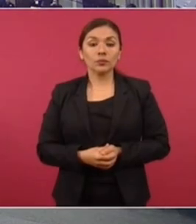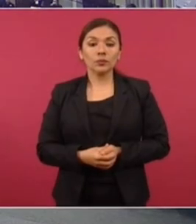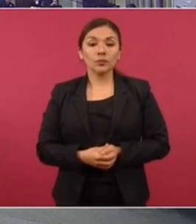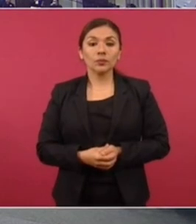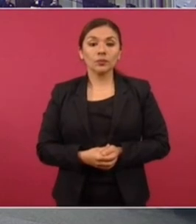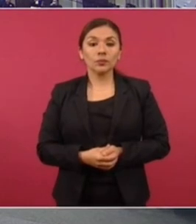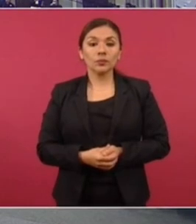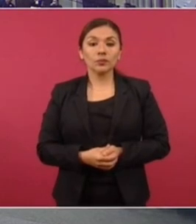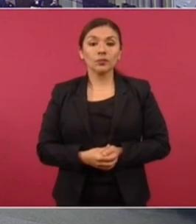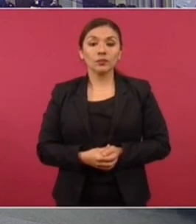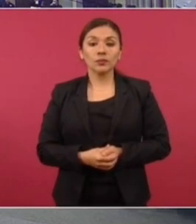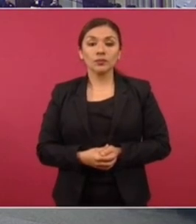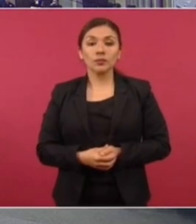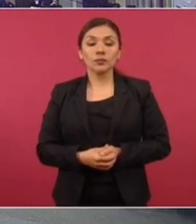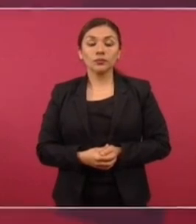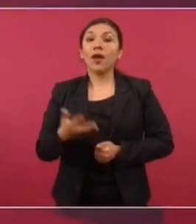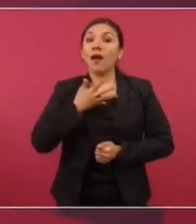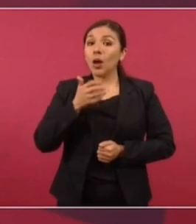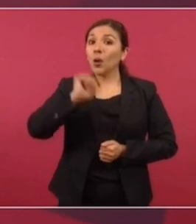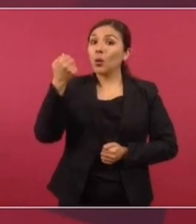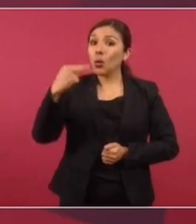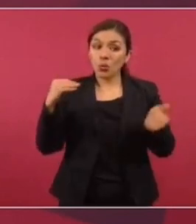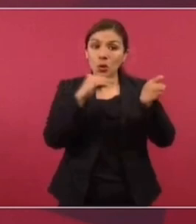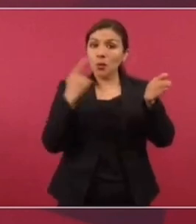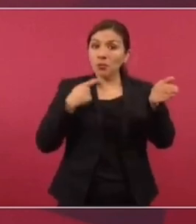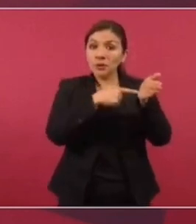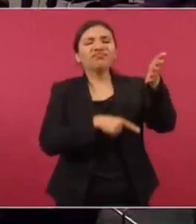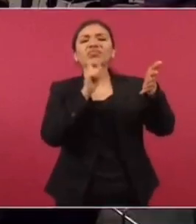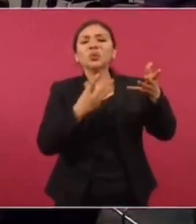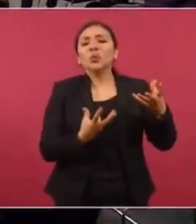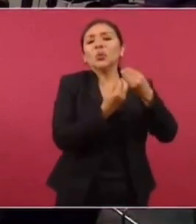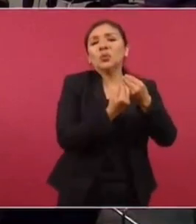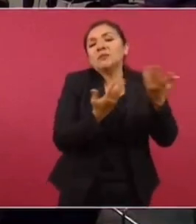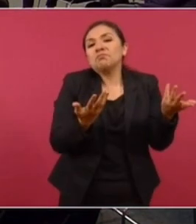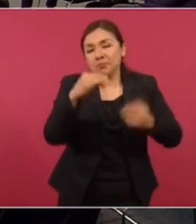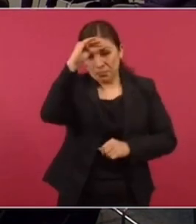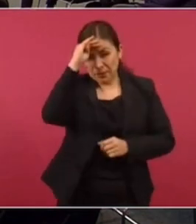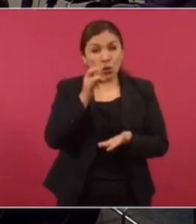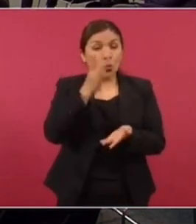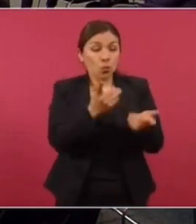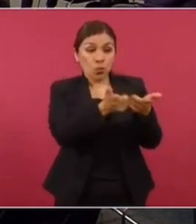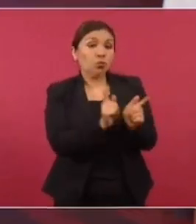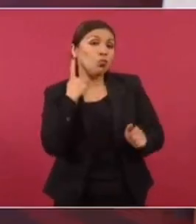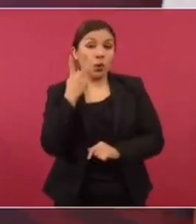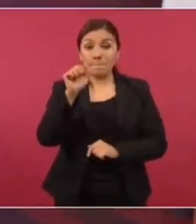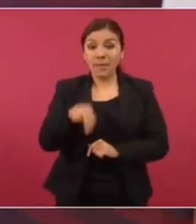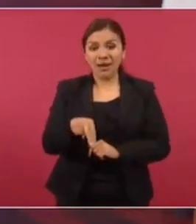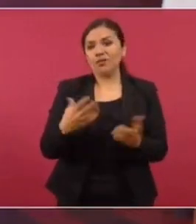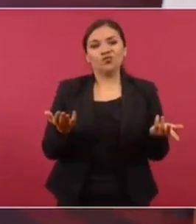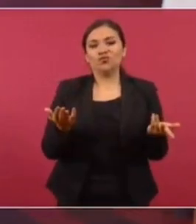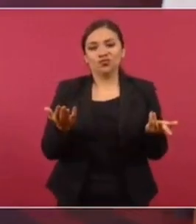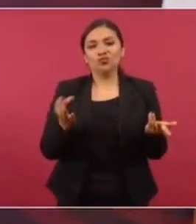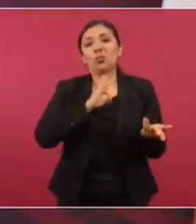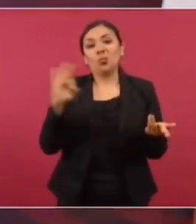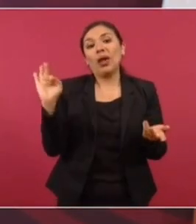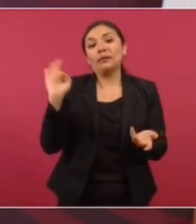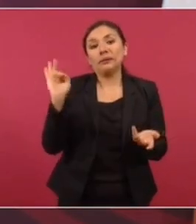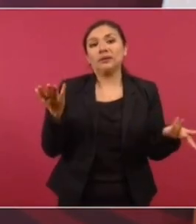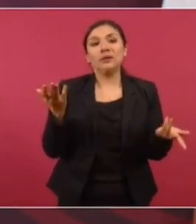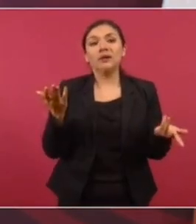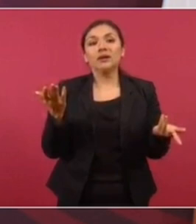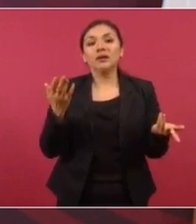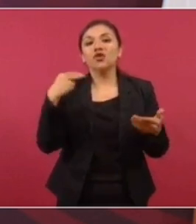está. Lo otro, pero es lo mismo. Si van juntos, ni modo que nada más tienen que ser del PAN. ¿Sí? Tienen también posibilidad. No